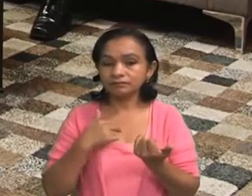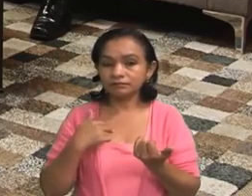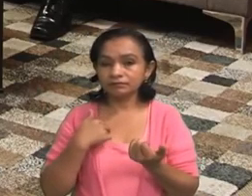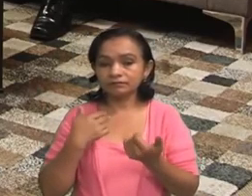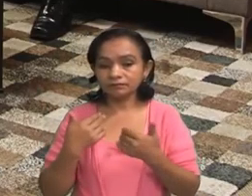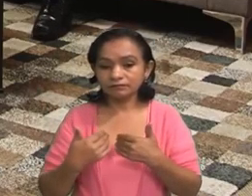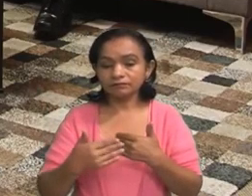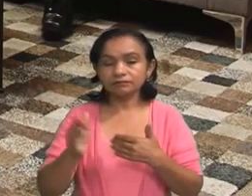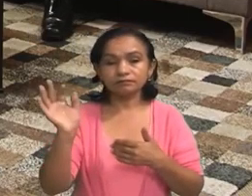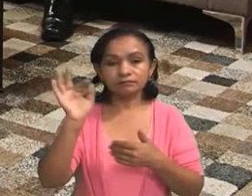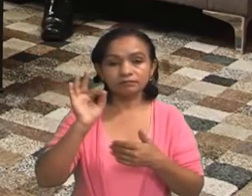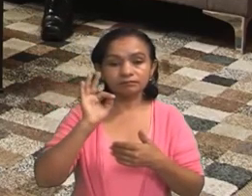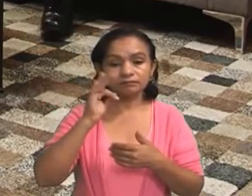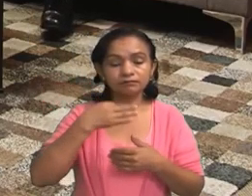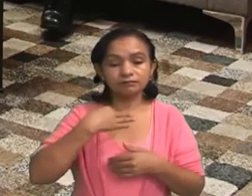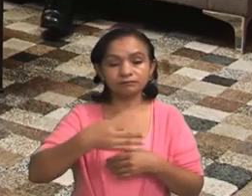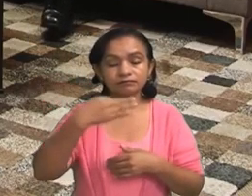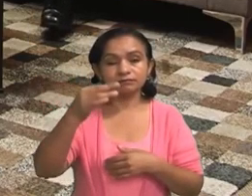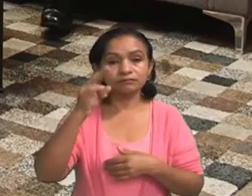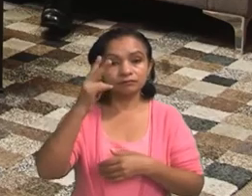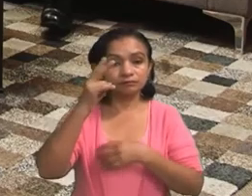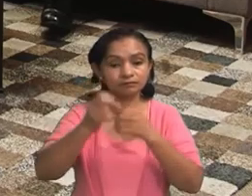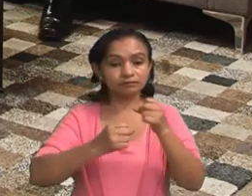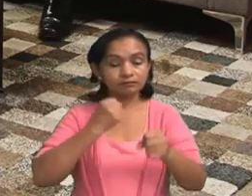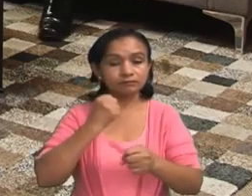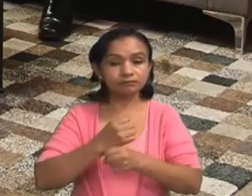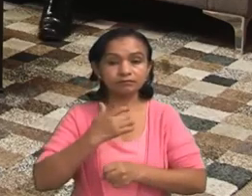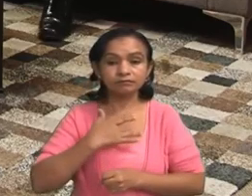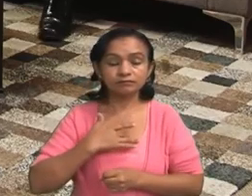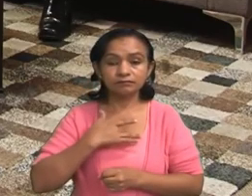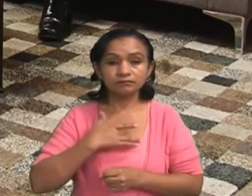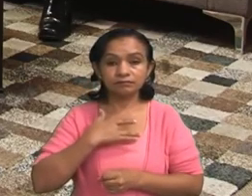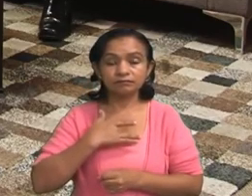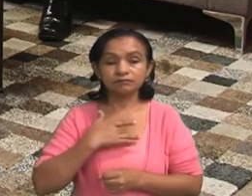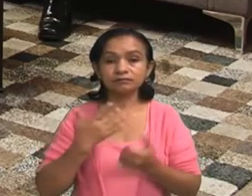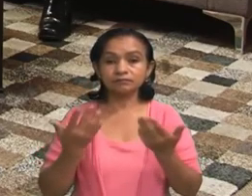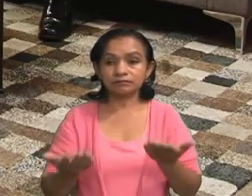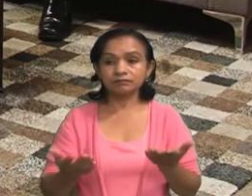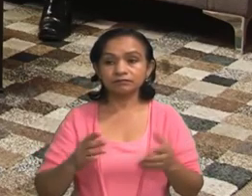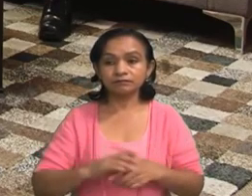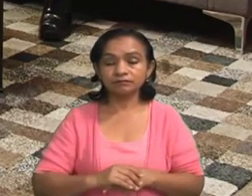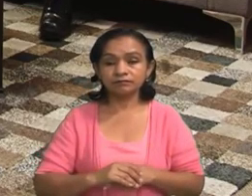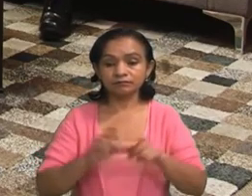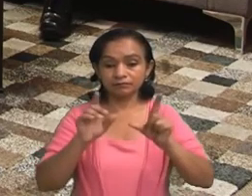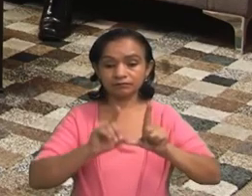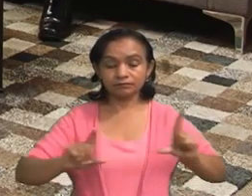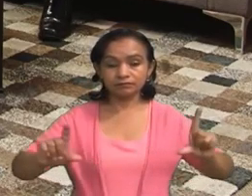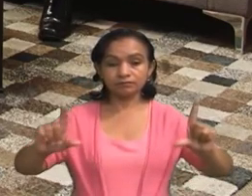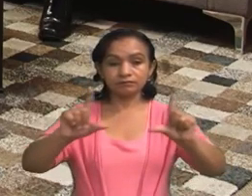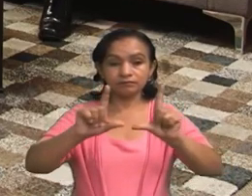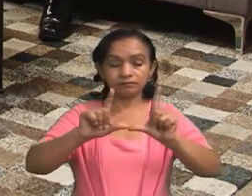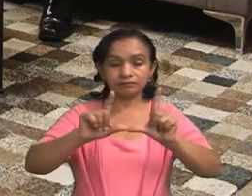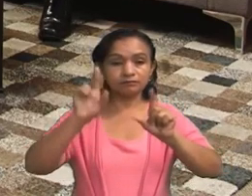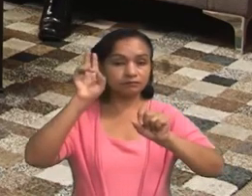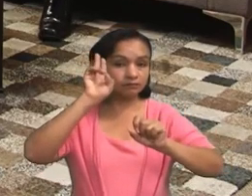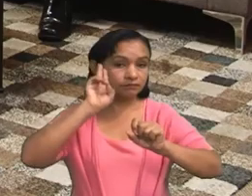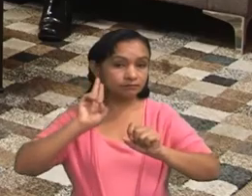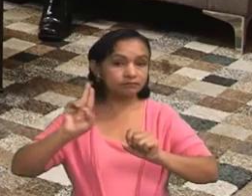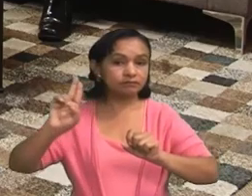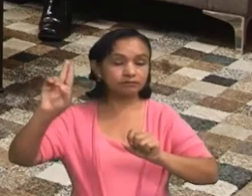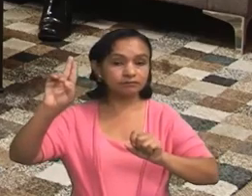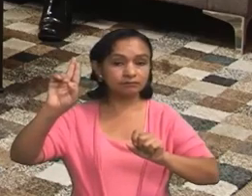hacia futuro en 2 años de las necesidades y obviamente es un espacio en donde las